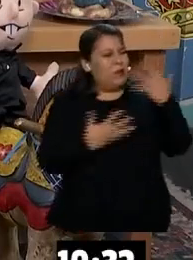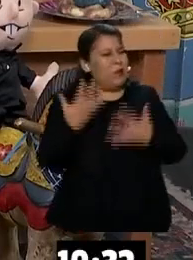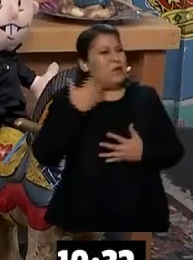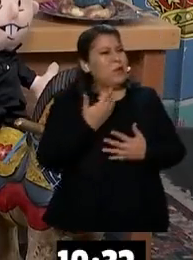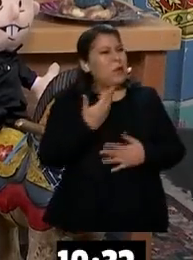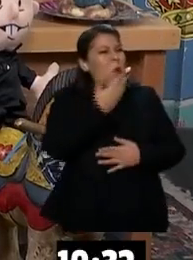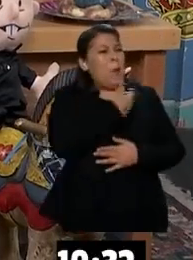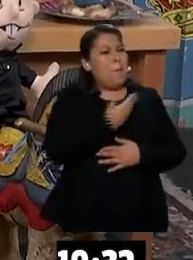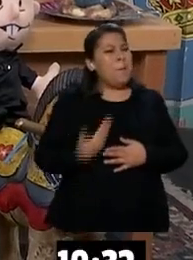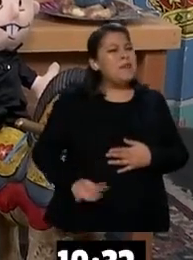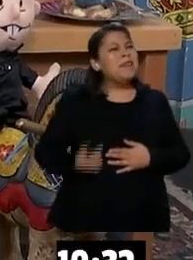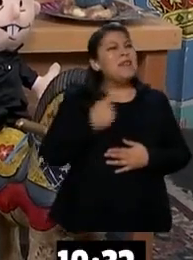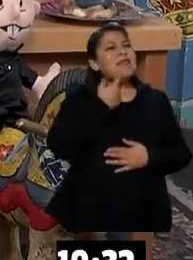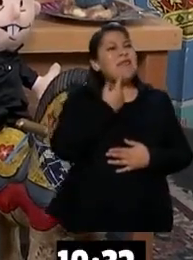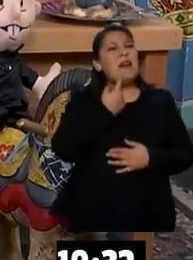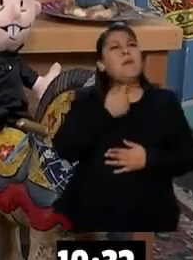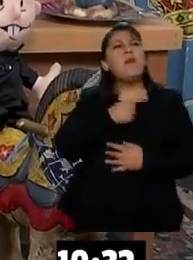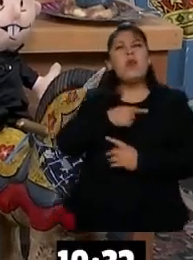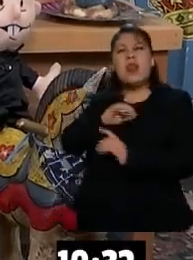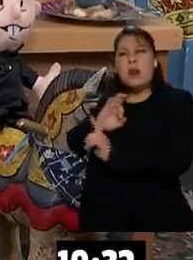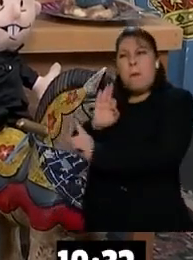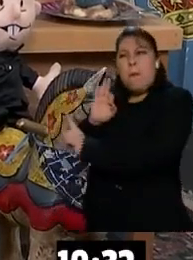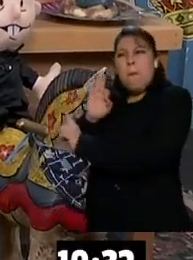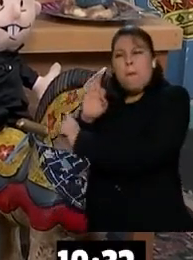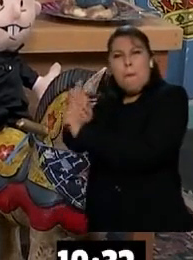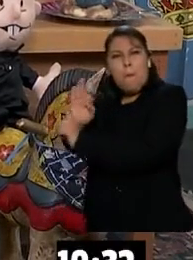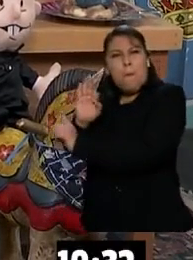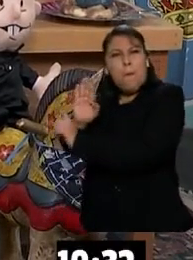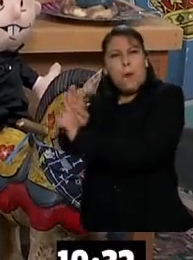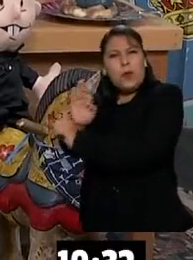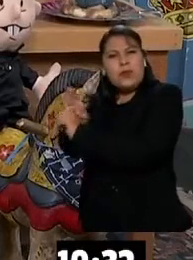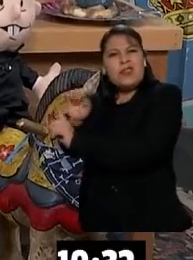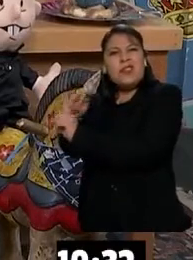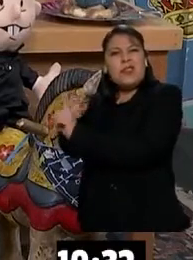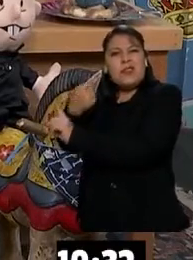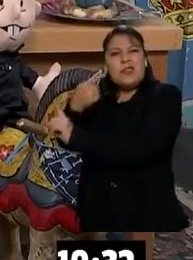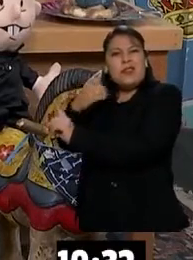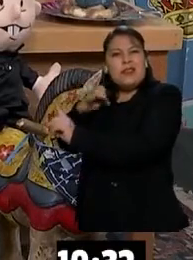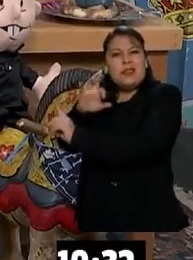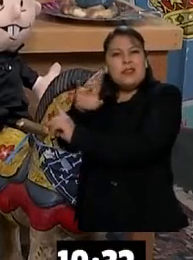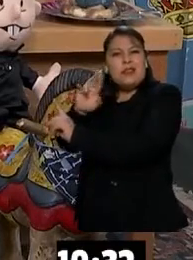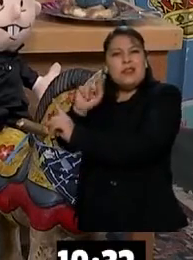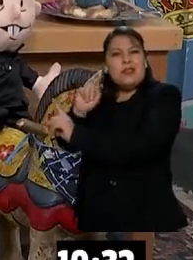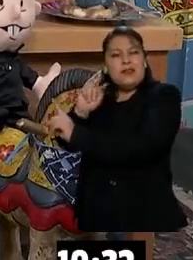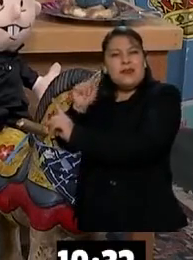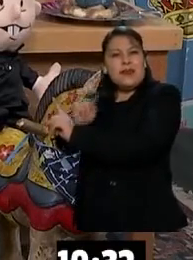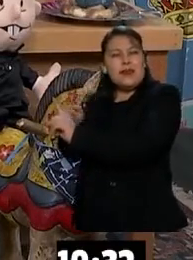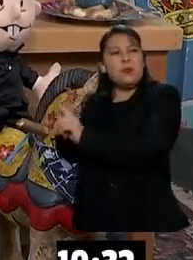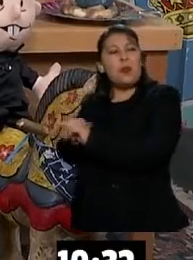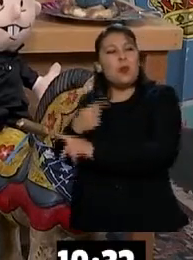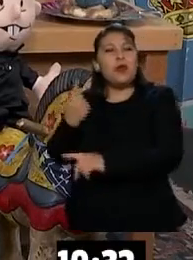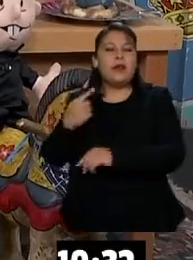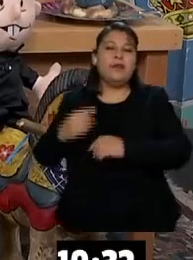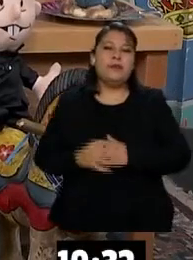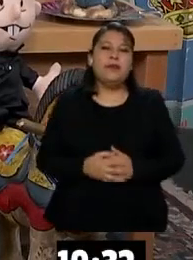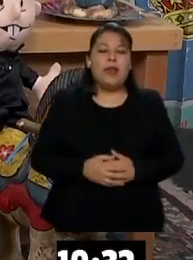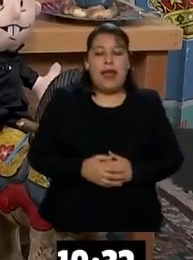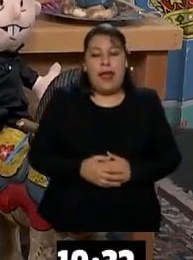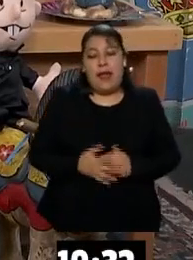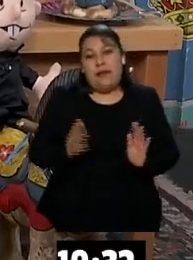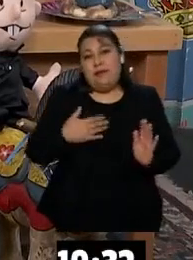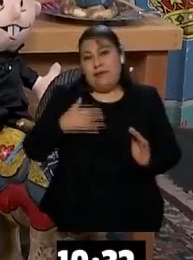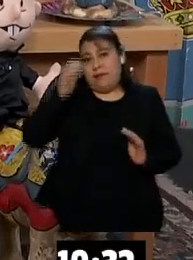encuentro a lo largo del trabajo de investigación que hago es por el agradecimiento que tiene el presidente López Obrador por